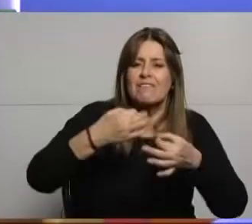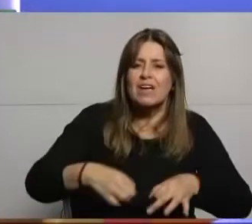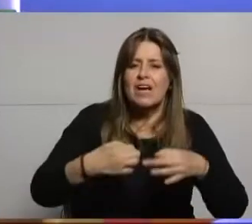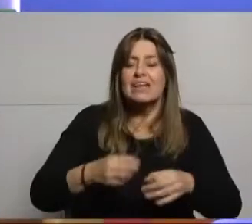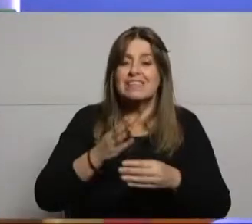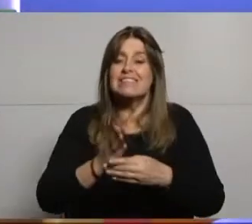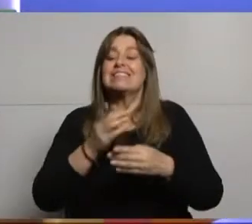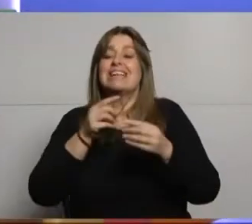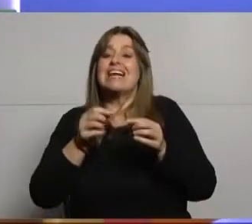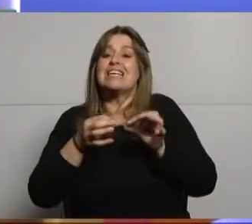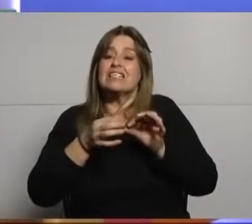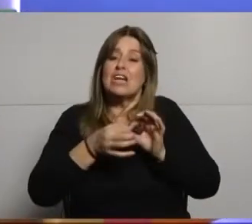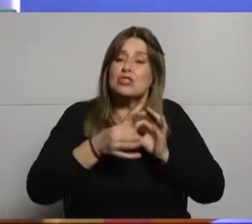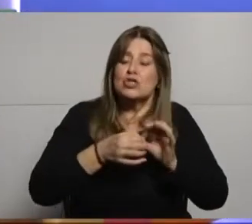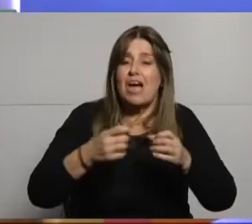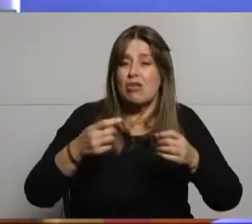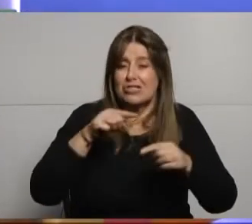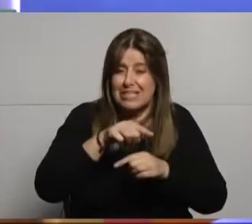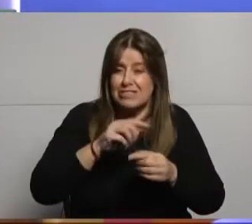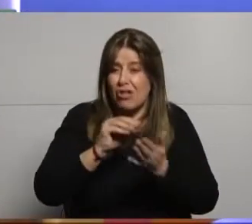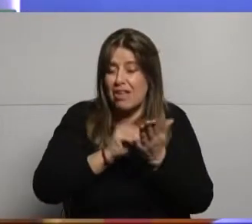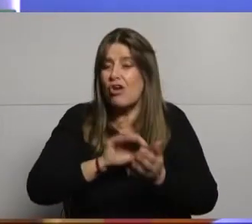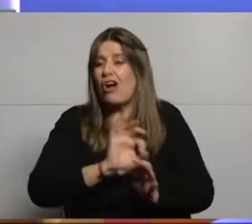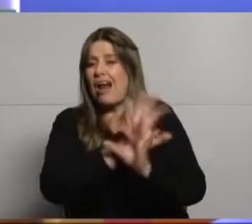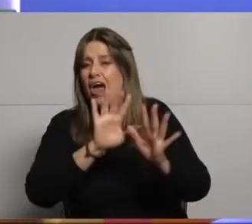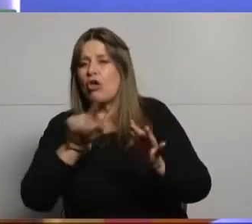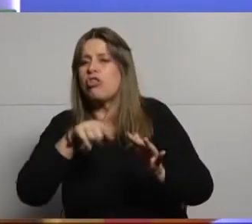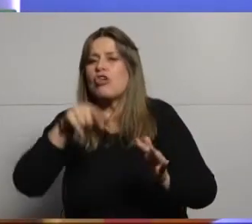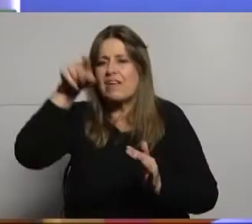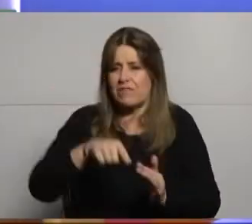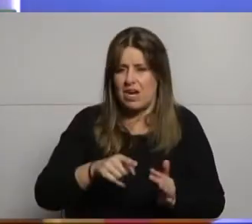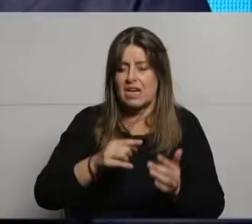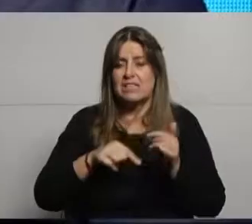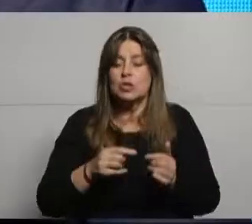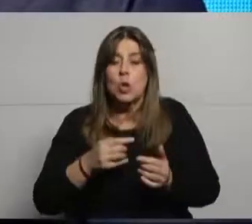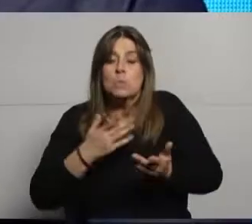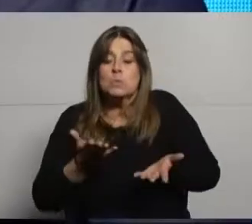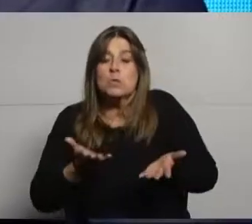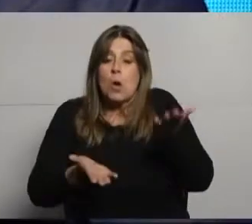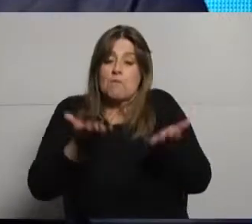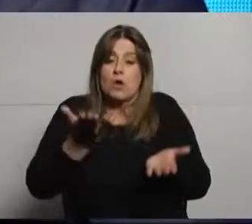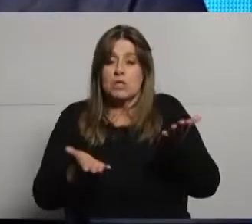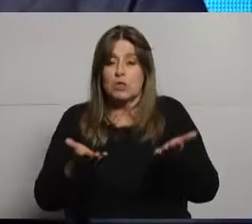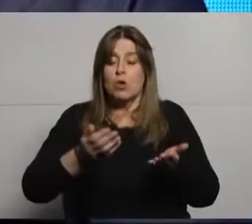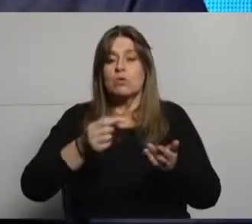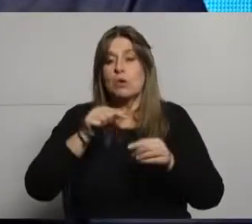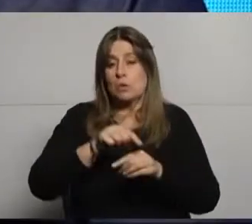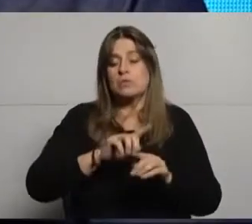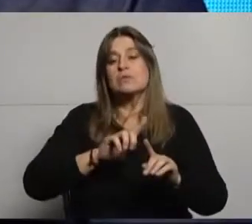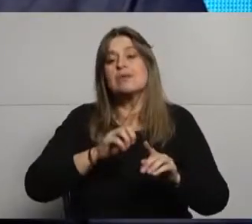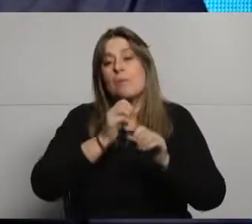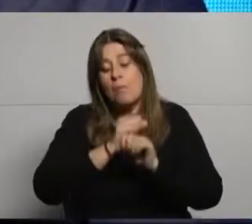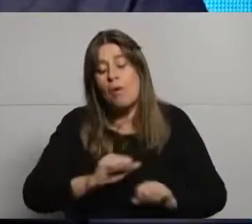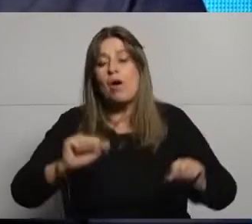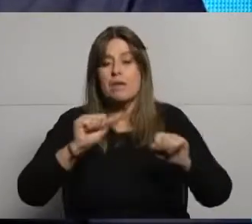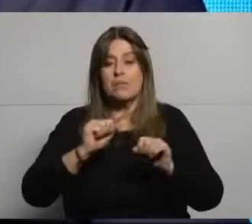asociados a esta información sea claro de dónde salen. En ese sentido, yo no tengo hoy una evaluación comparada, pero sí sé que queda mucho trabajo por